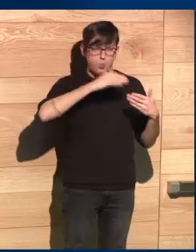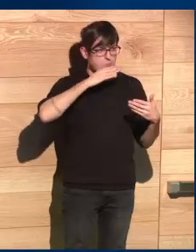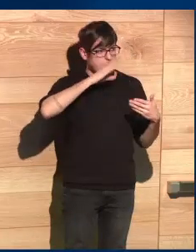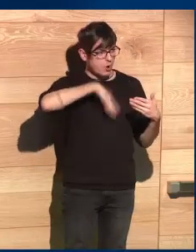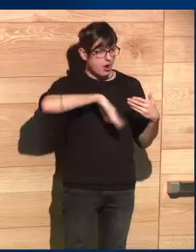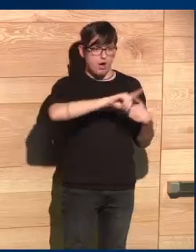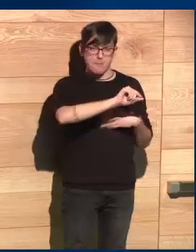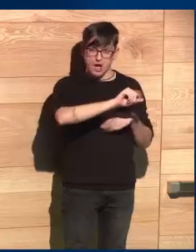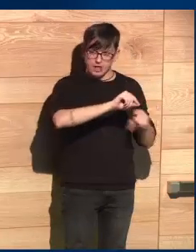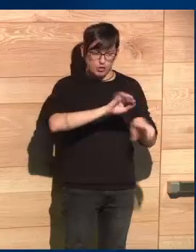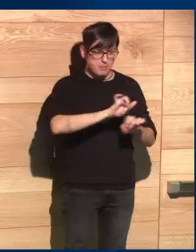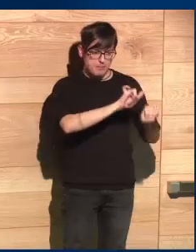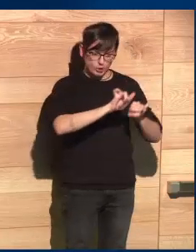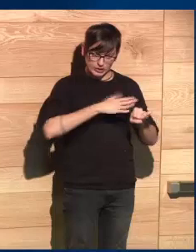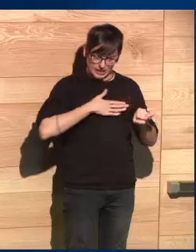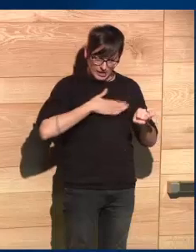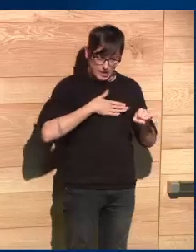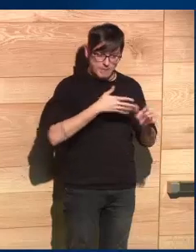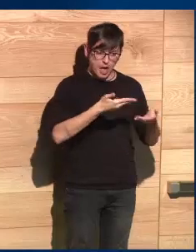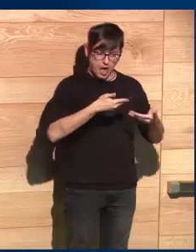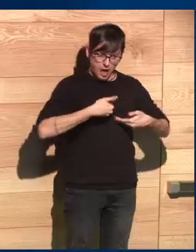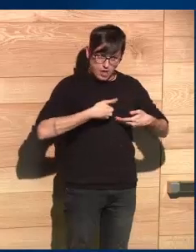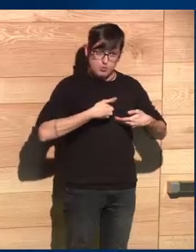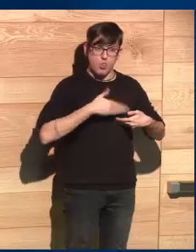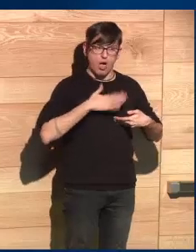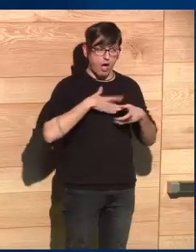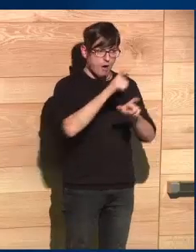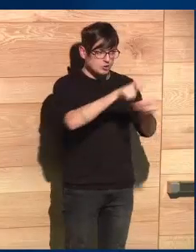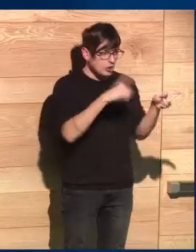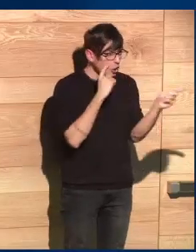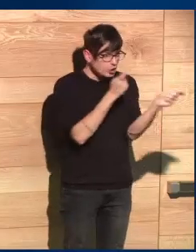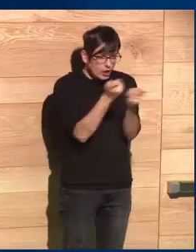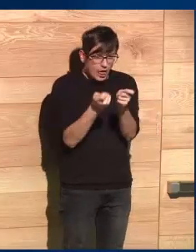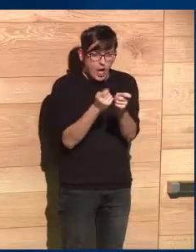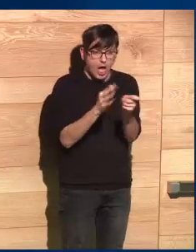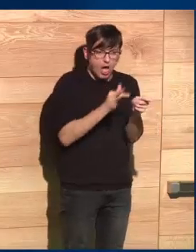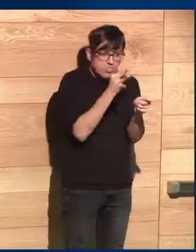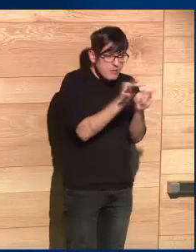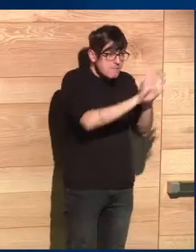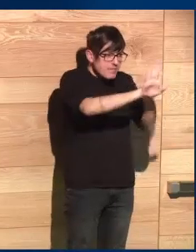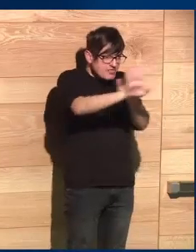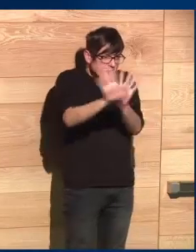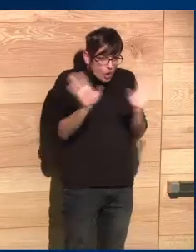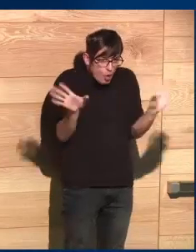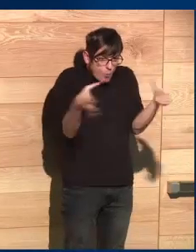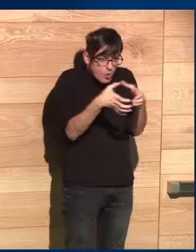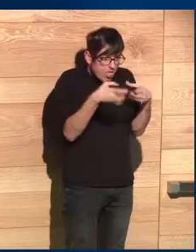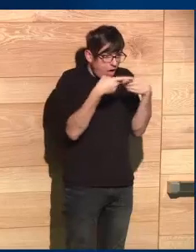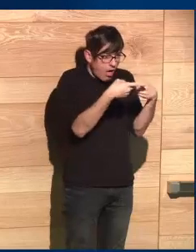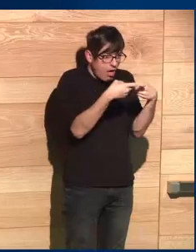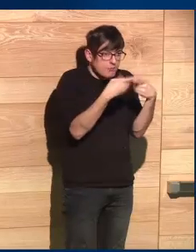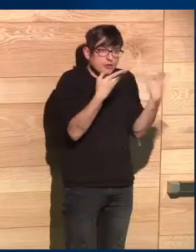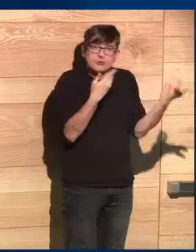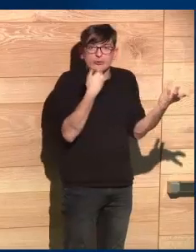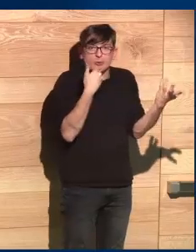guay, súper barato, que te protege tu casa y que te ayuda a tener controlada a la gente y que además te ayuda a hacer comunidad con tus vecinos, y en realidad lo que se has puesto es un